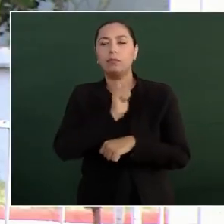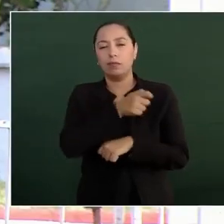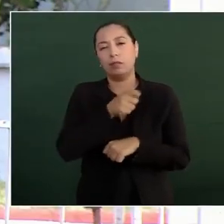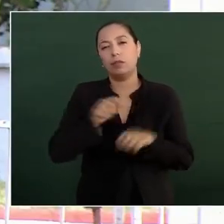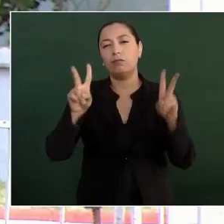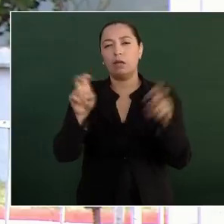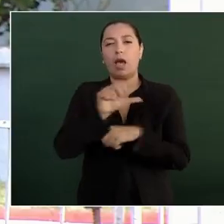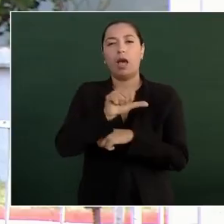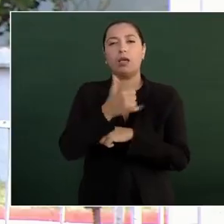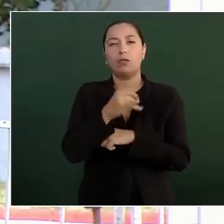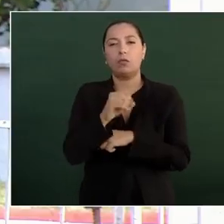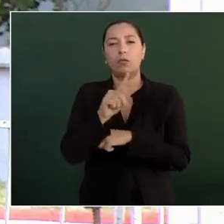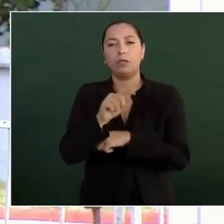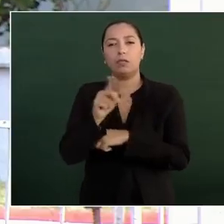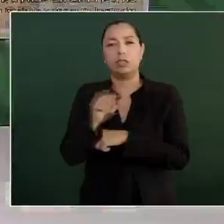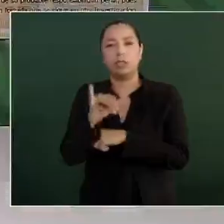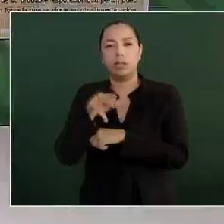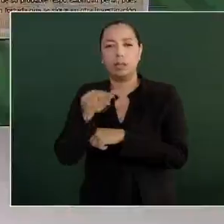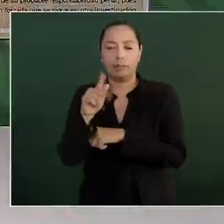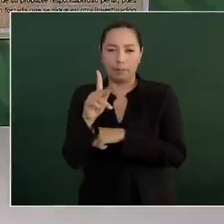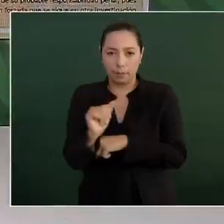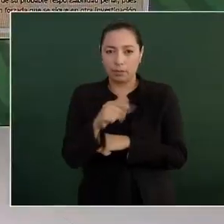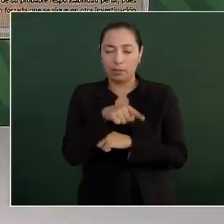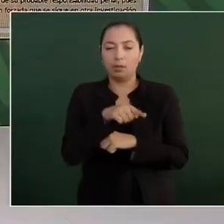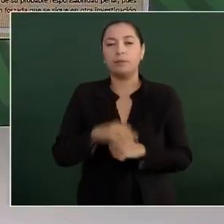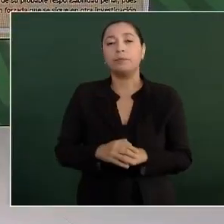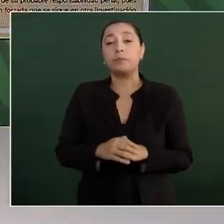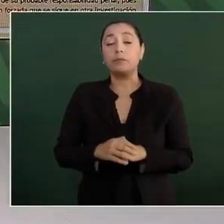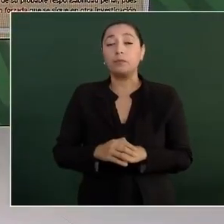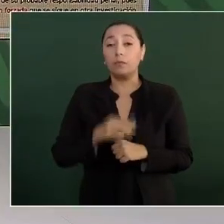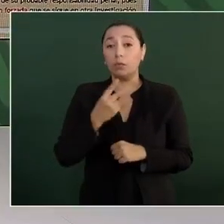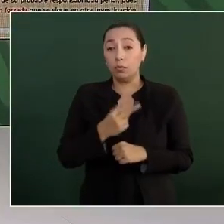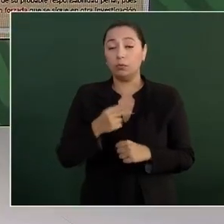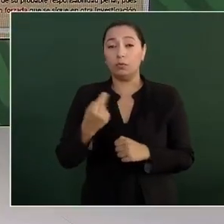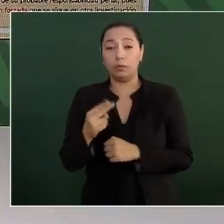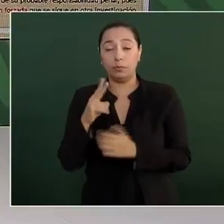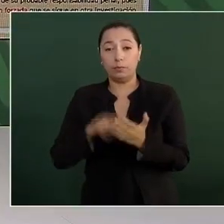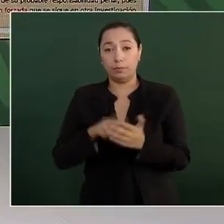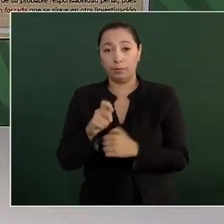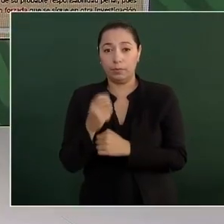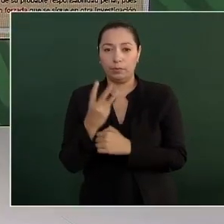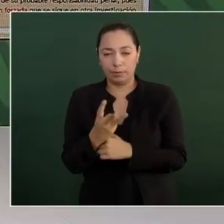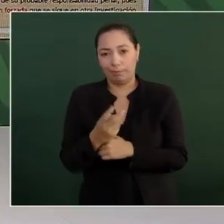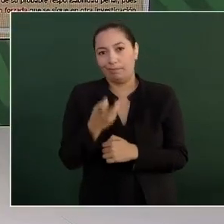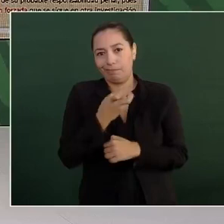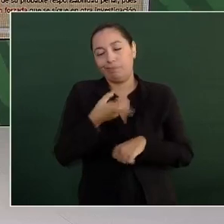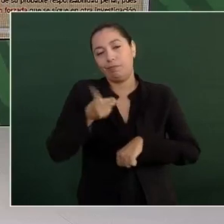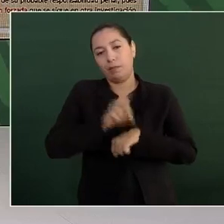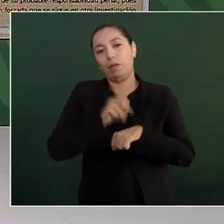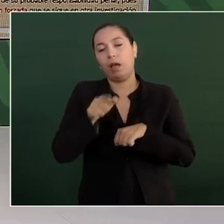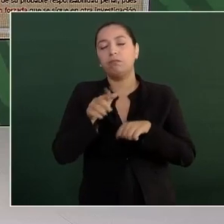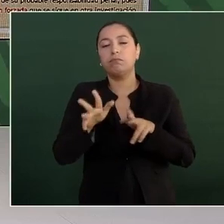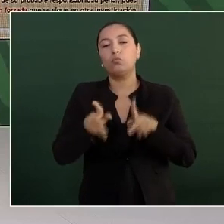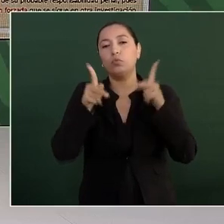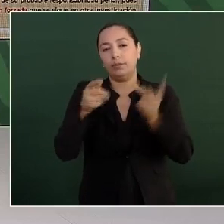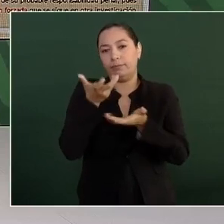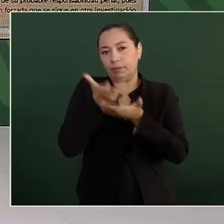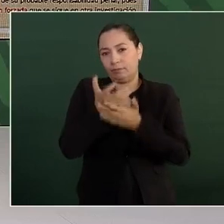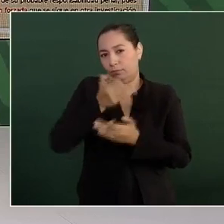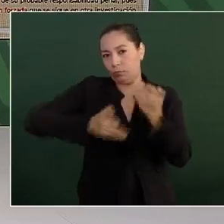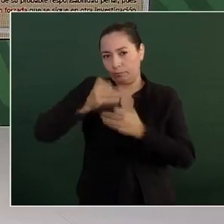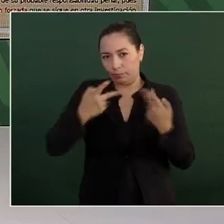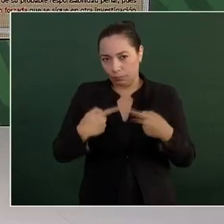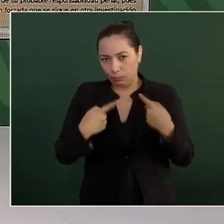Ayotzinapa. Aquí el 2 de noviembre del 2023, que fue un día feriado y fue puente vacacional, el